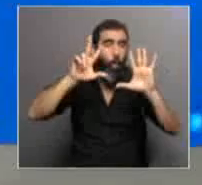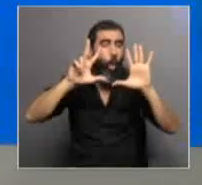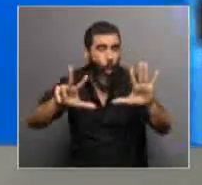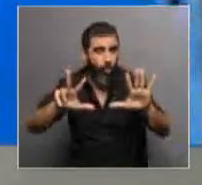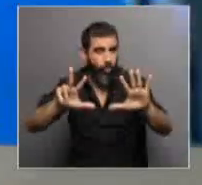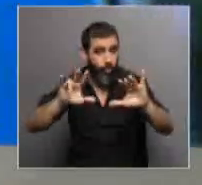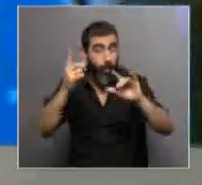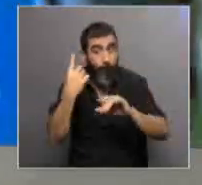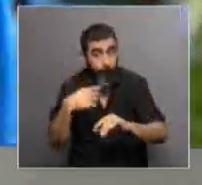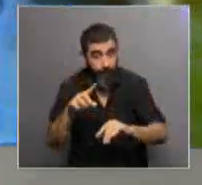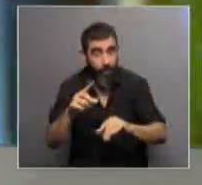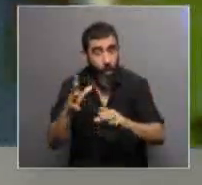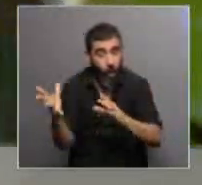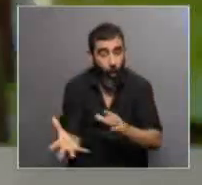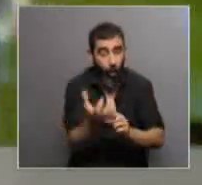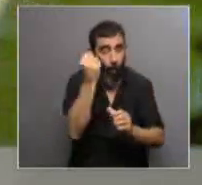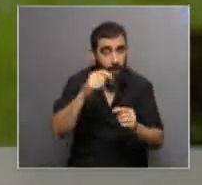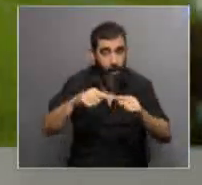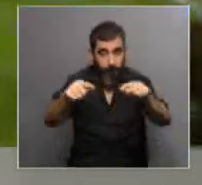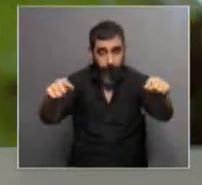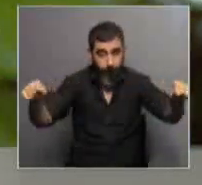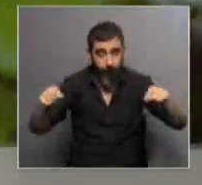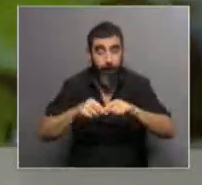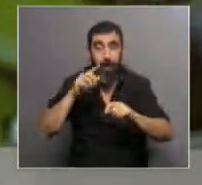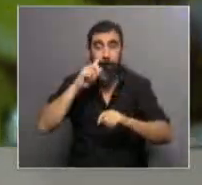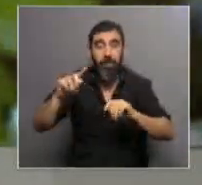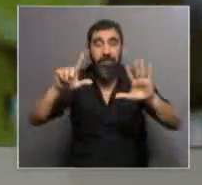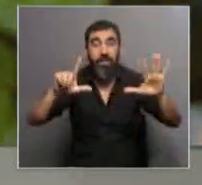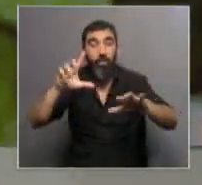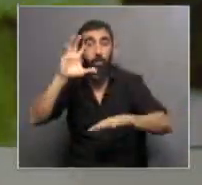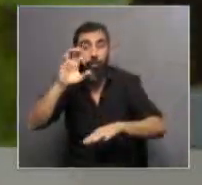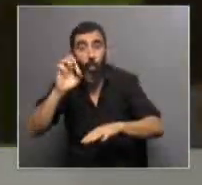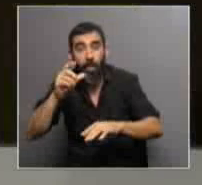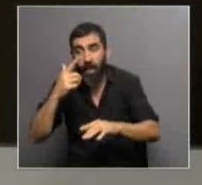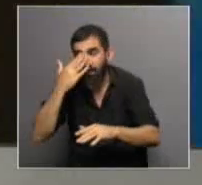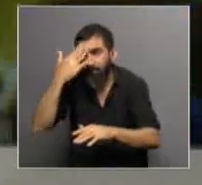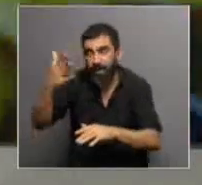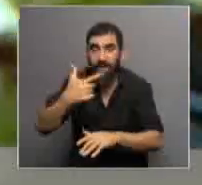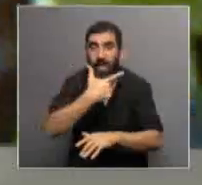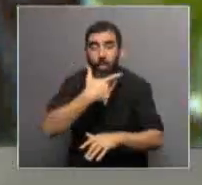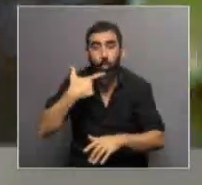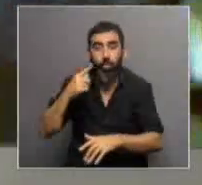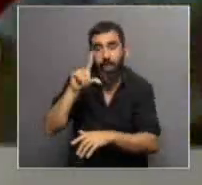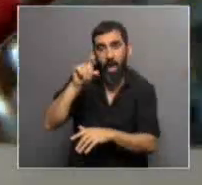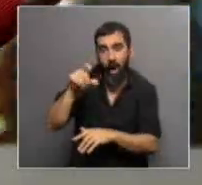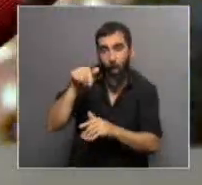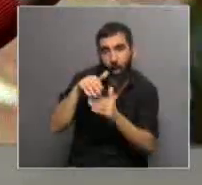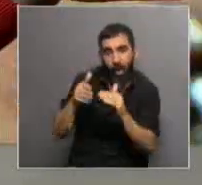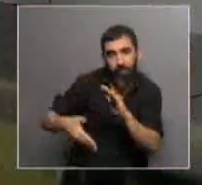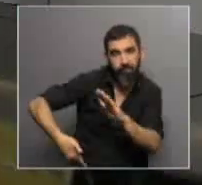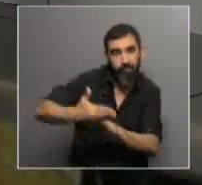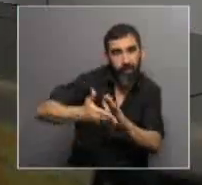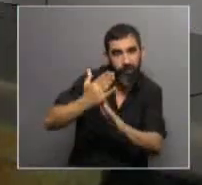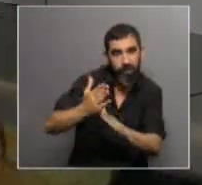pero encontré un mapa de 1.750 y salía por aguas dulces el balizas y las lagunas que están atrás de aguas dulces